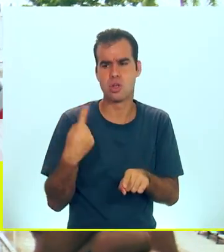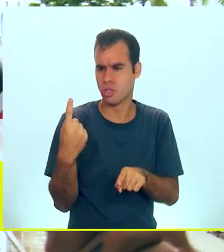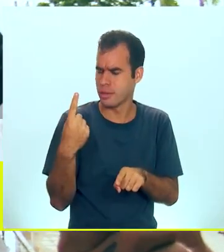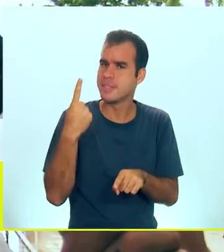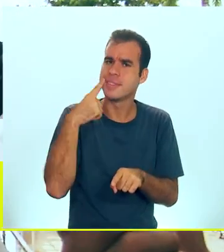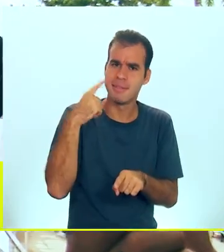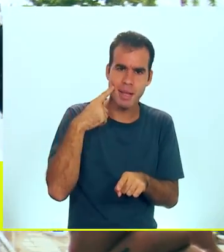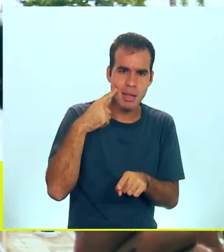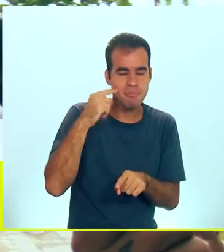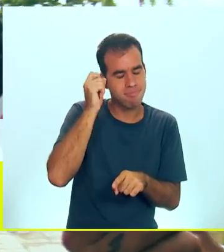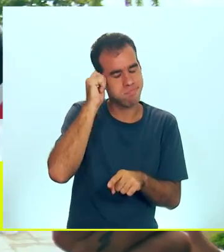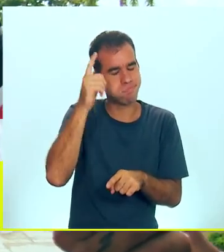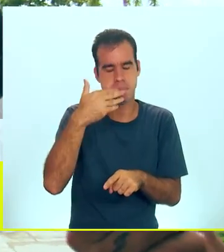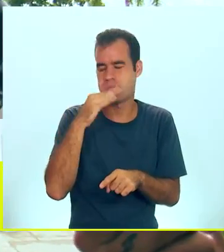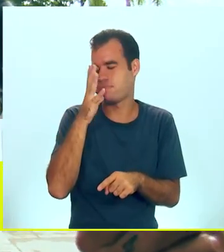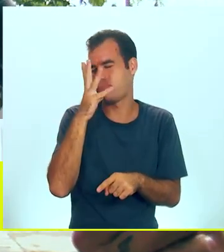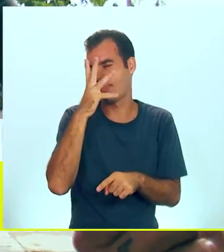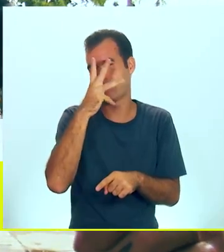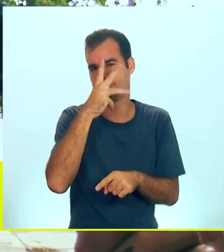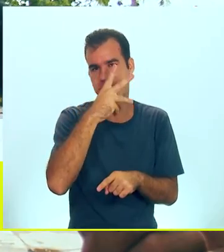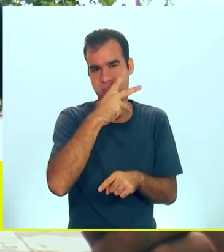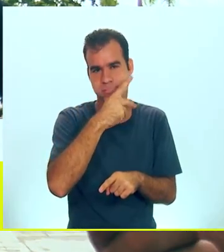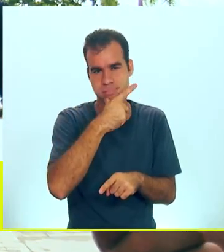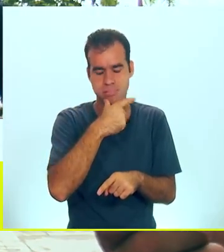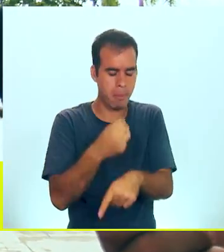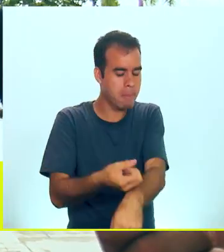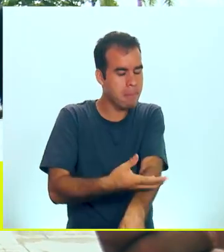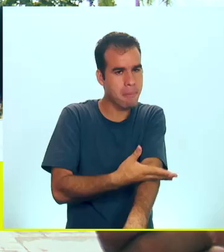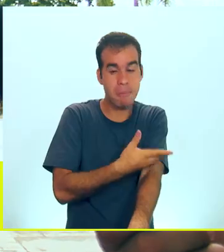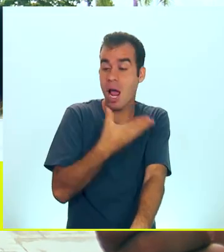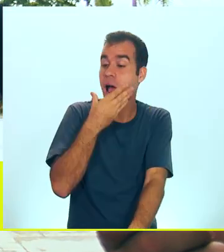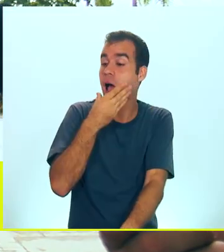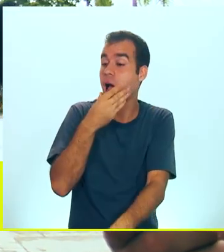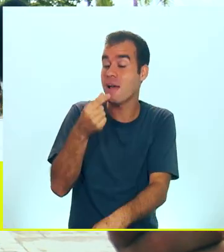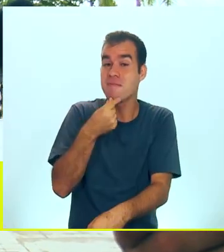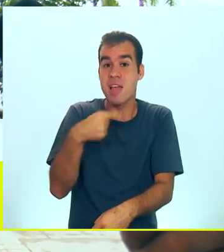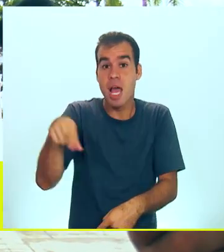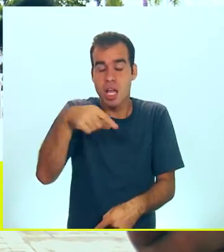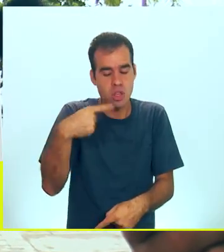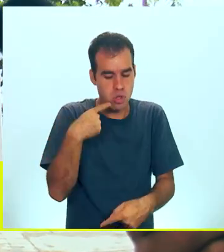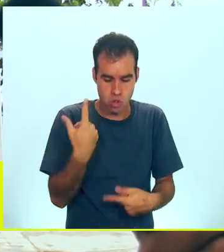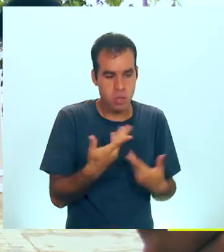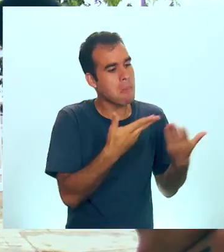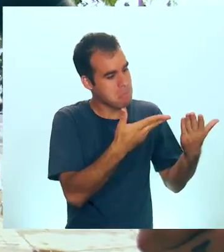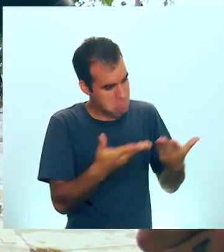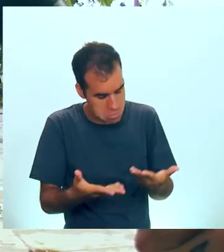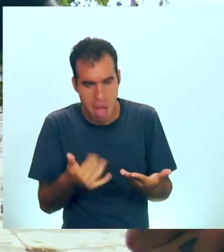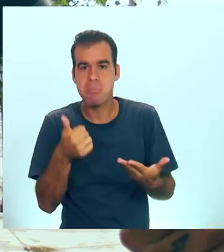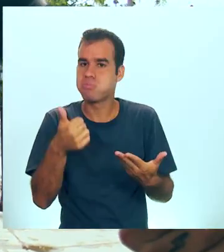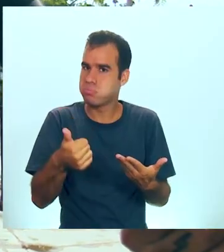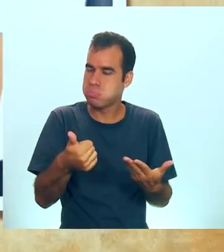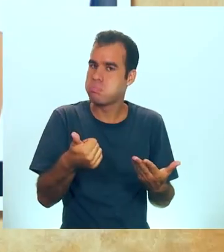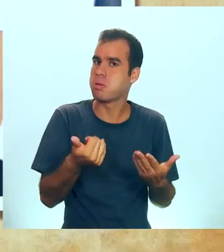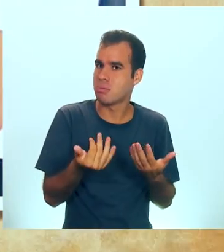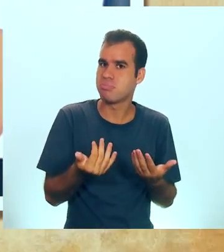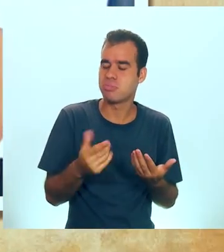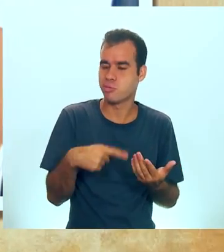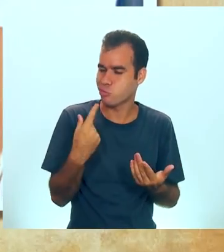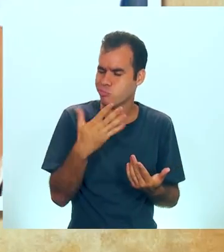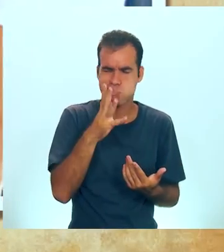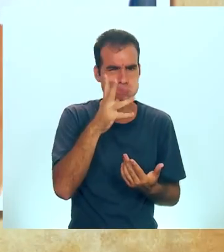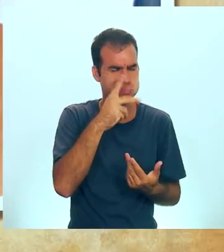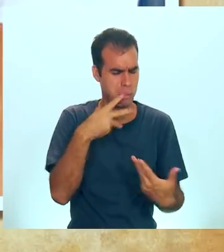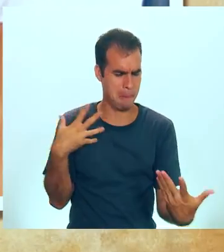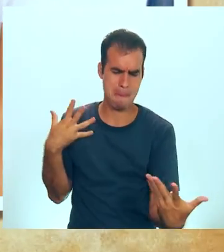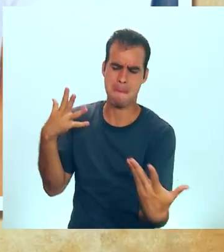con estos ancianos, nos han acogido de forma fabulosa, casi nos tienen como sus hijos y bueno, pues ha